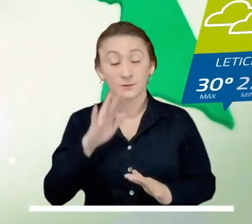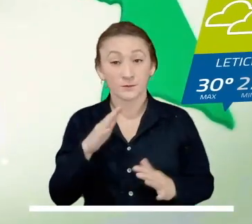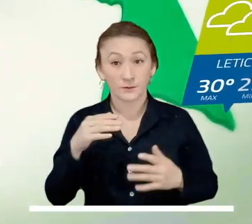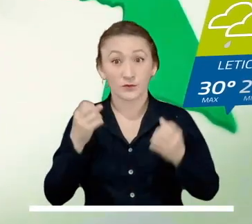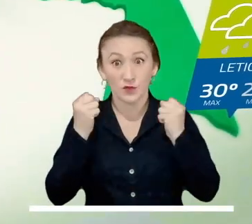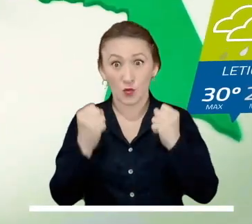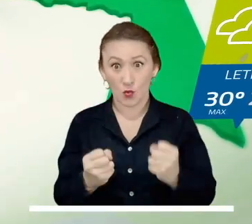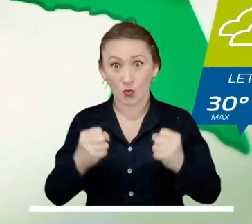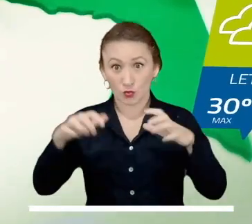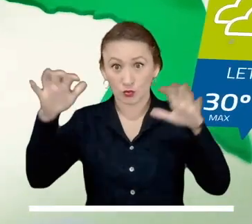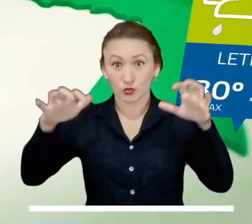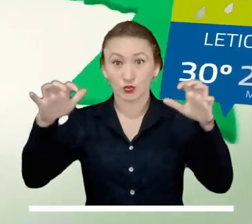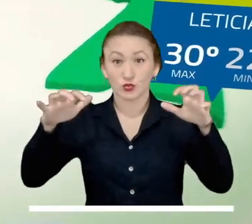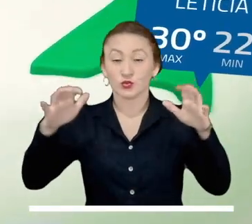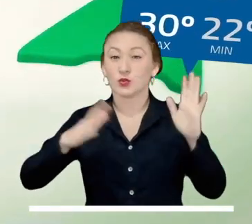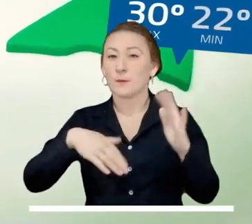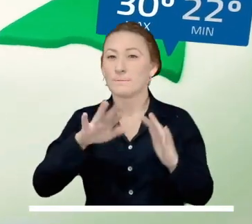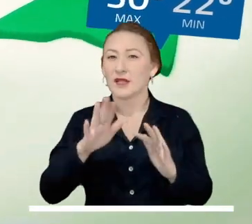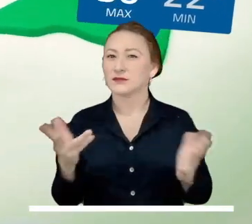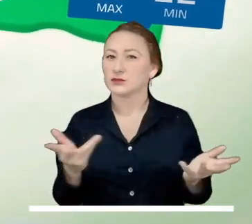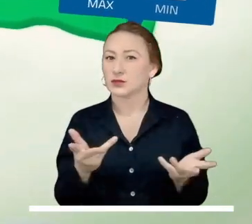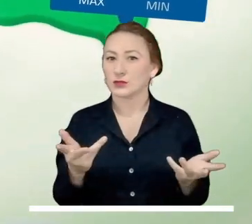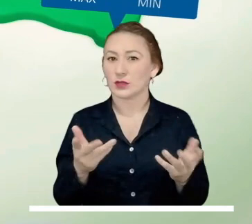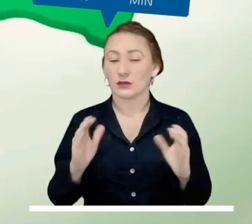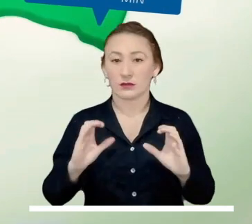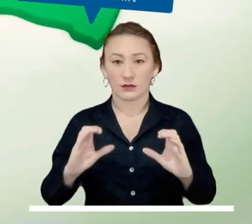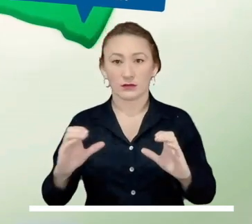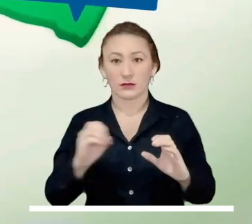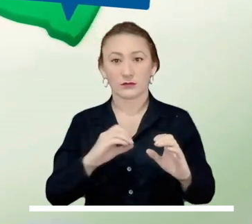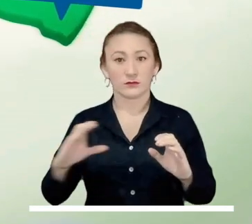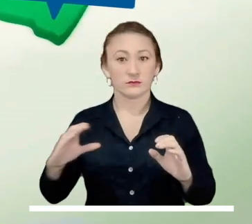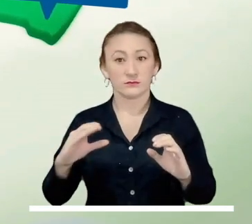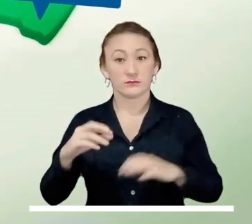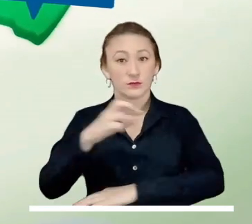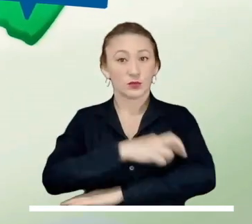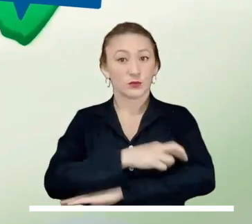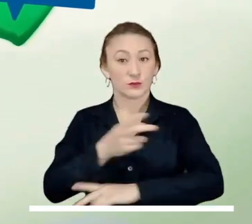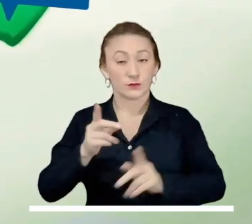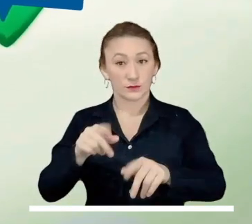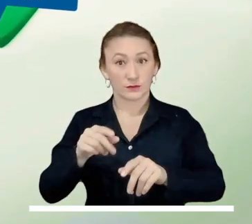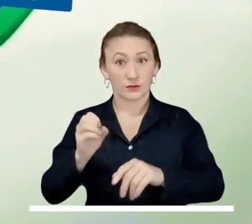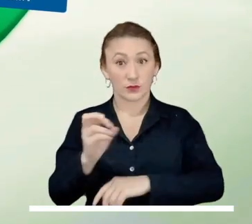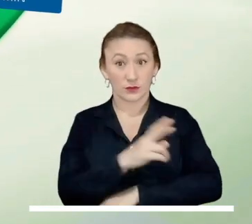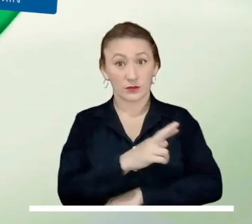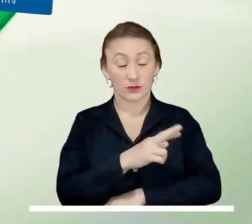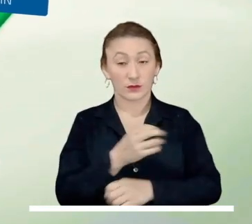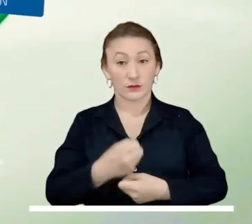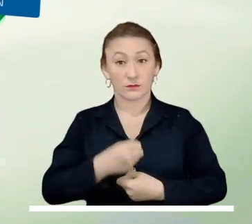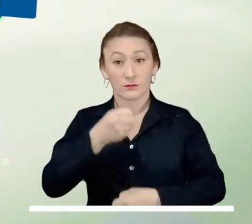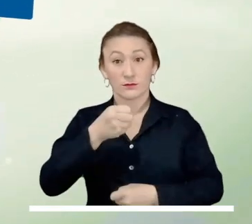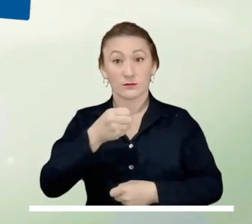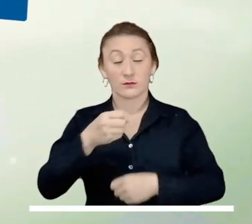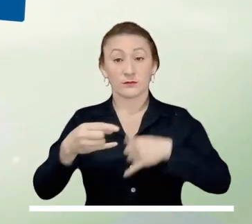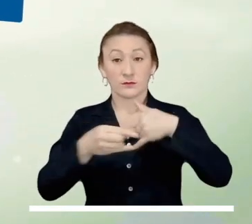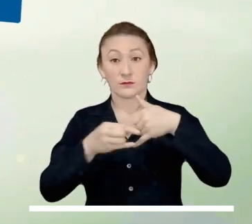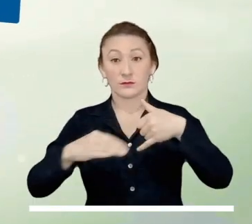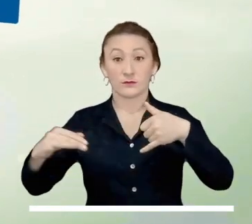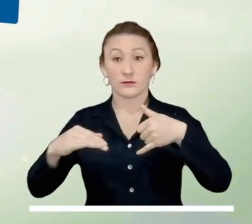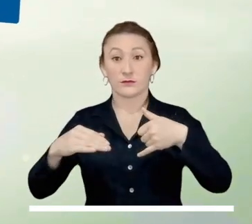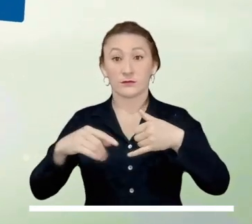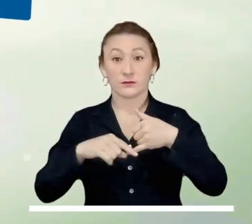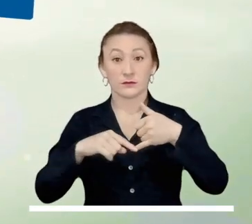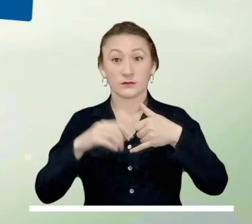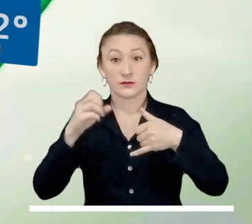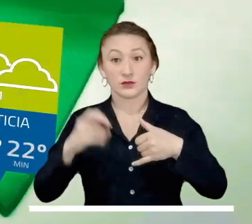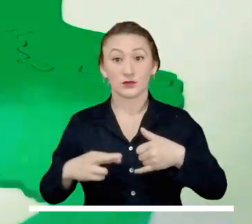ligeras. Las precipitaciones de la Amazonía serían fuertes y se concentrarían en sectores del occidente de Caquetá y de